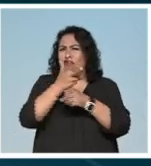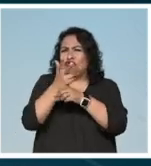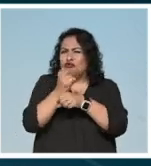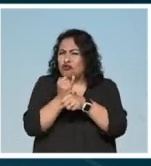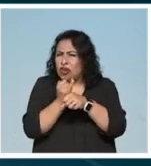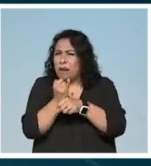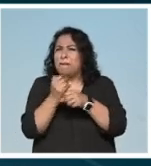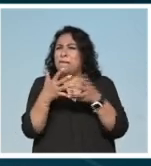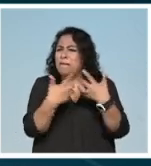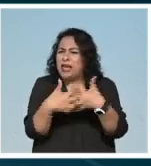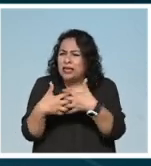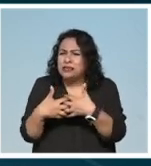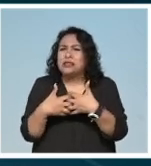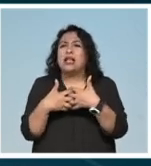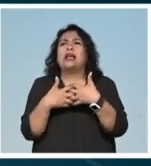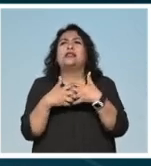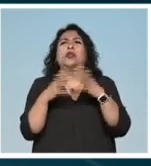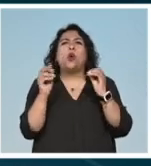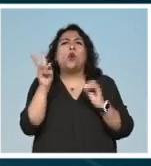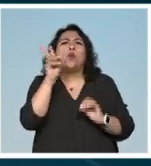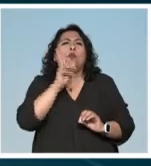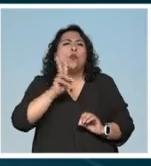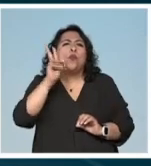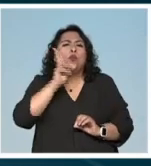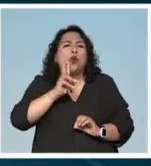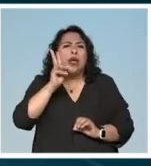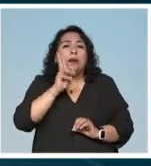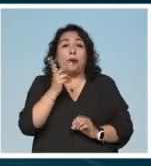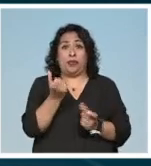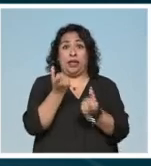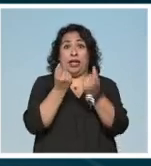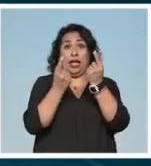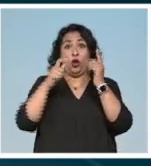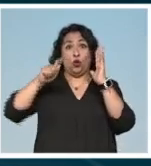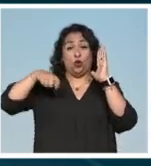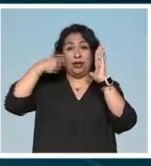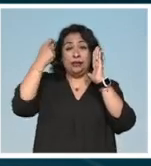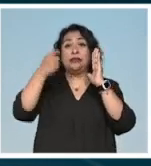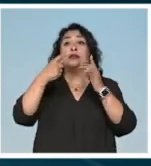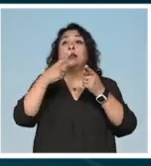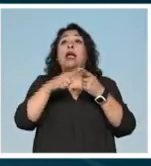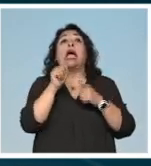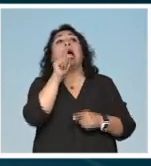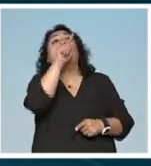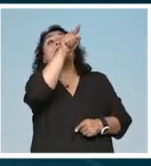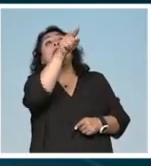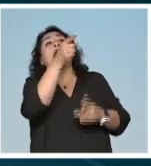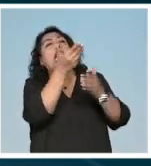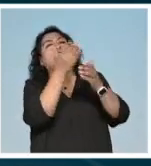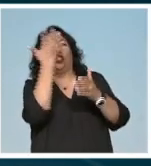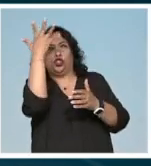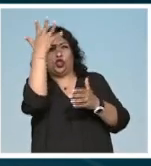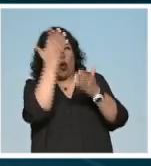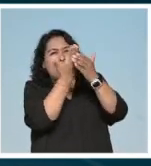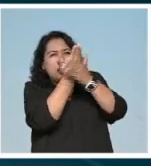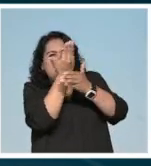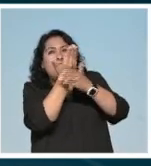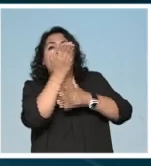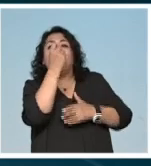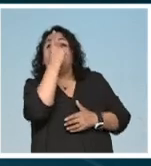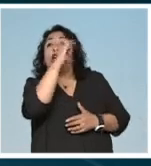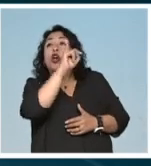mezclas, o experimental. Algunas de las producciones son Allá donde nace el sol, de Jorge García